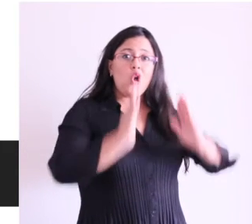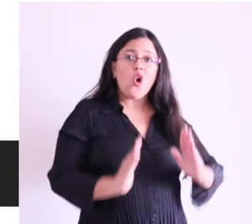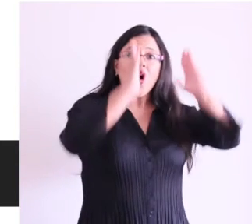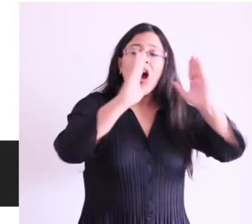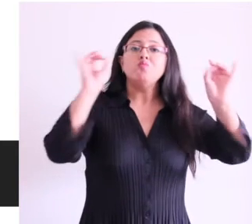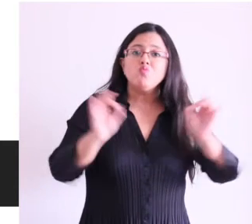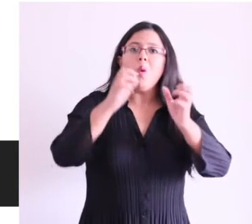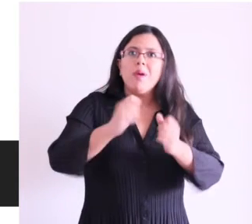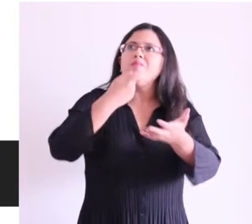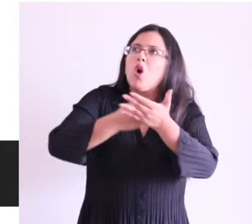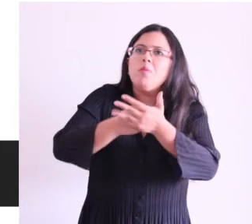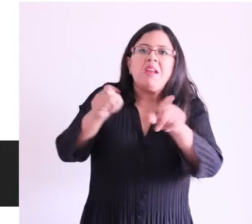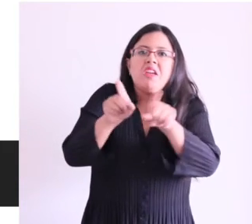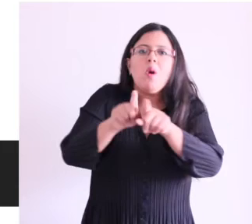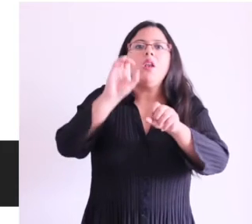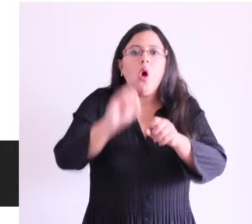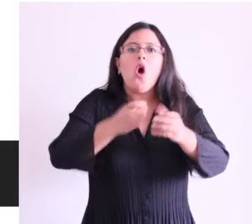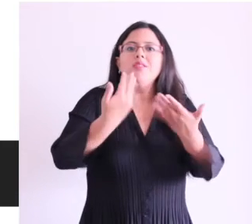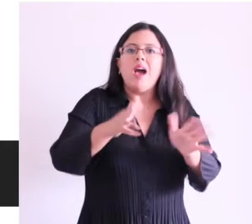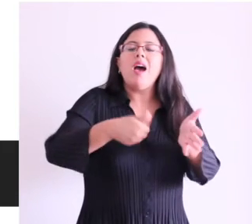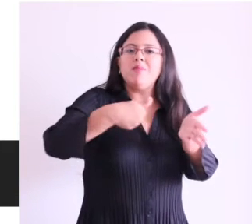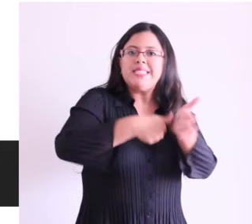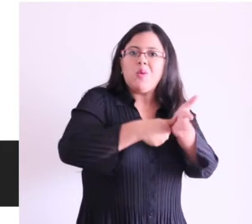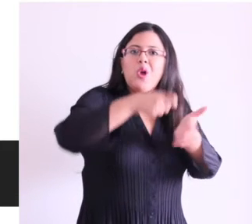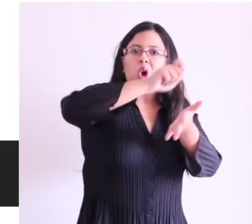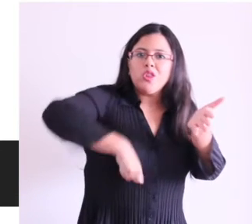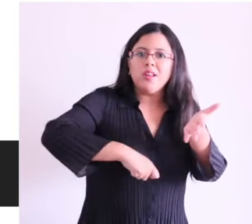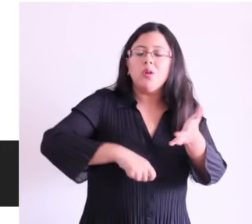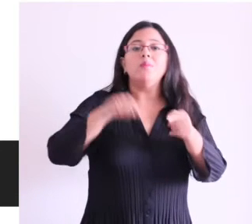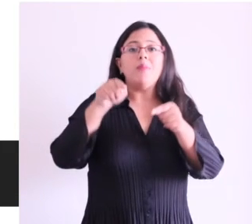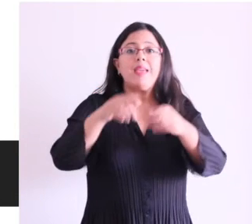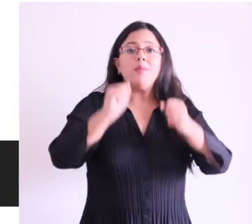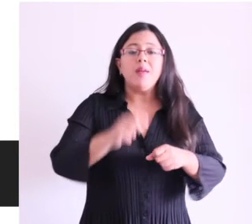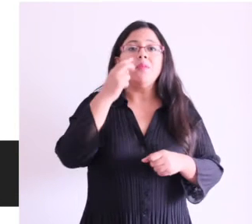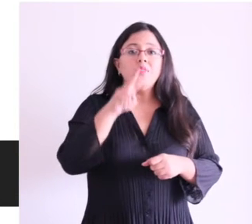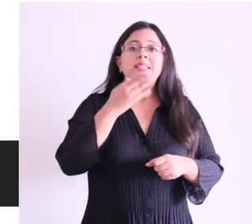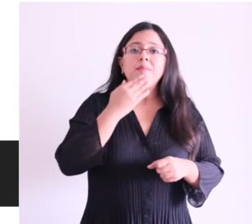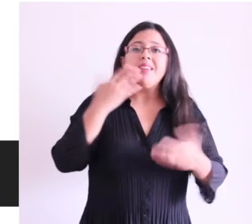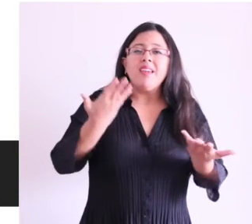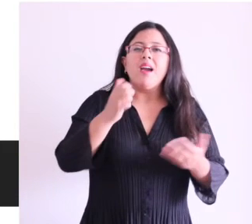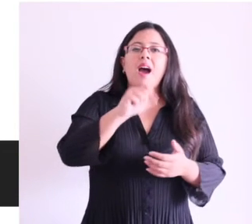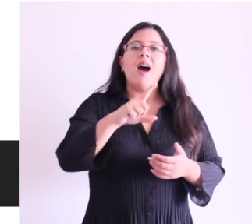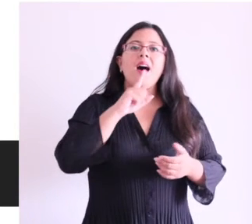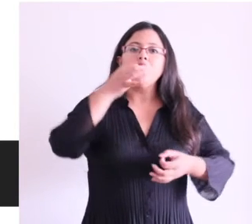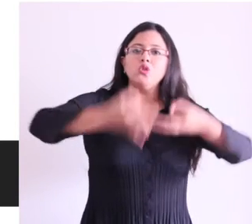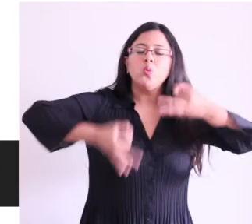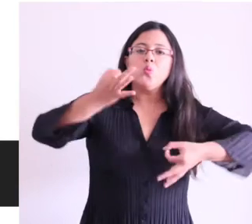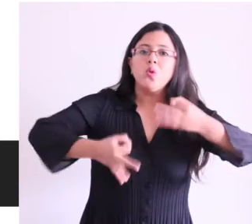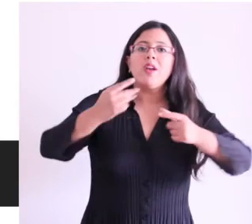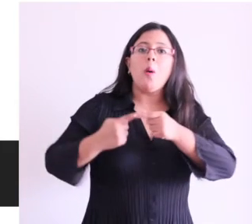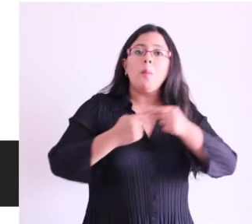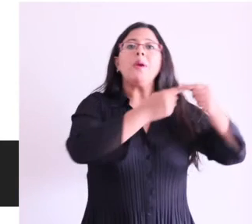de seguro. Siguiendo con esta clasificación, podemos encontrar a los actos jurídicos